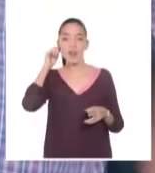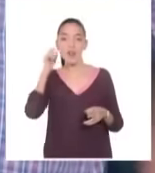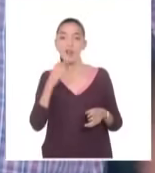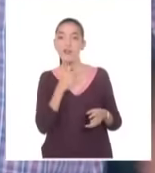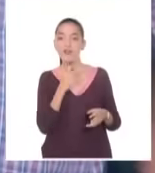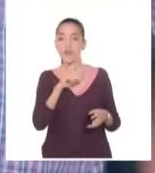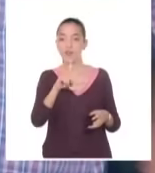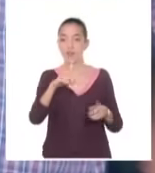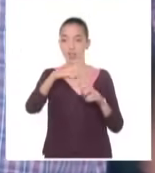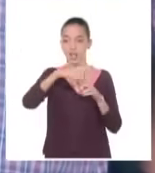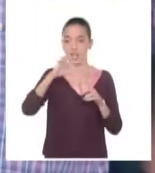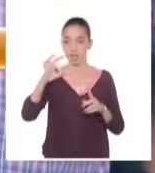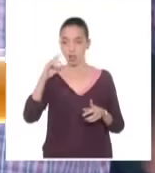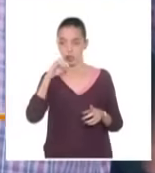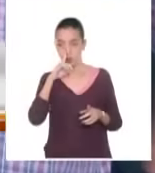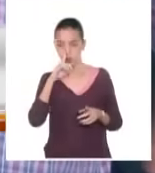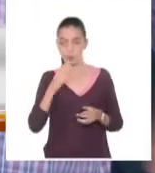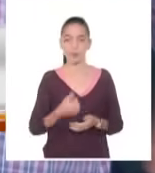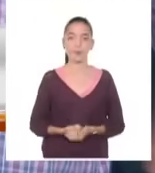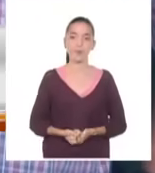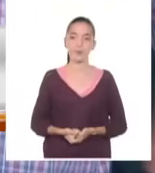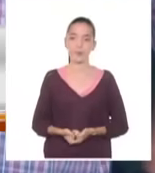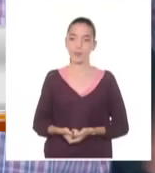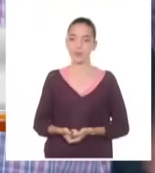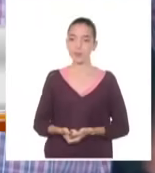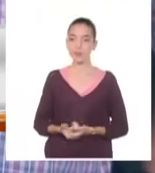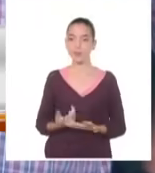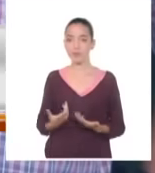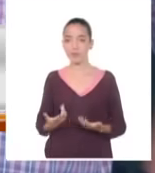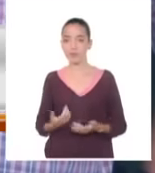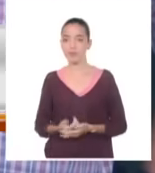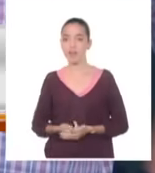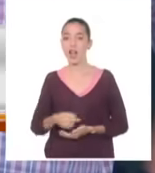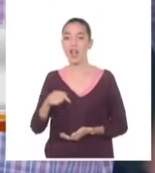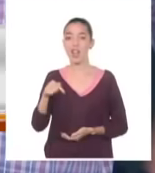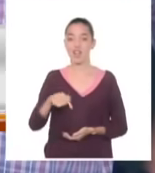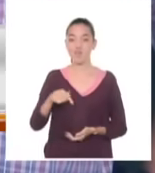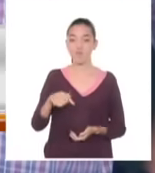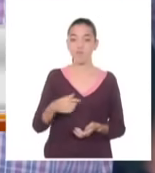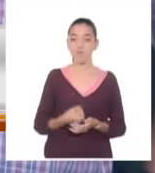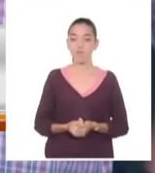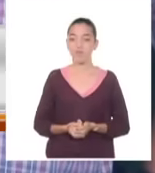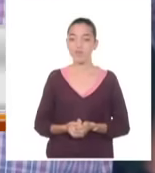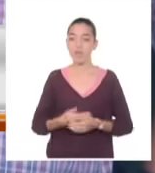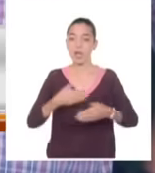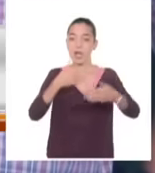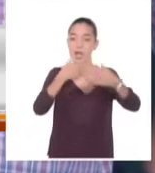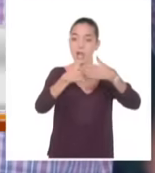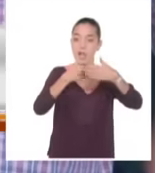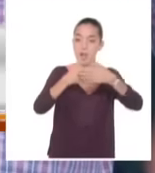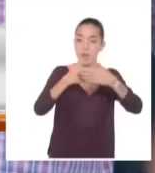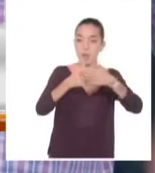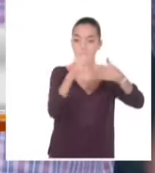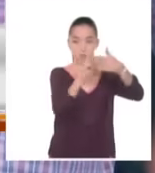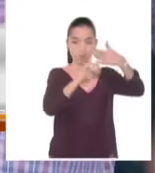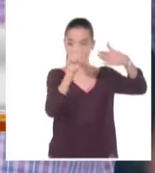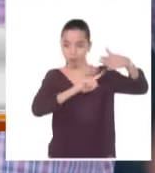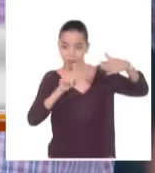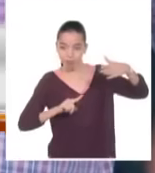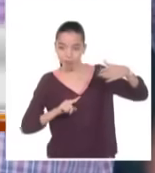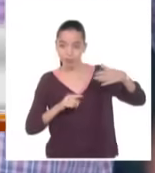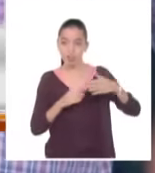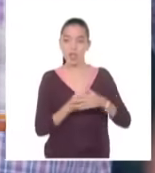Sí, gracias, compañero. Les saludamos desde el oriente de Cuba. Nos encontramos específicamente en la termoeléctrica Lidio Ramón Pérez de Felton, ubicada en